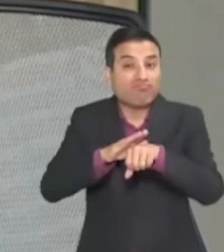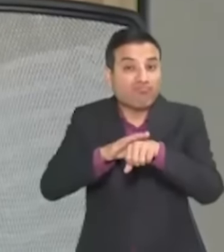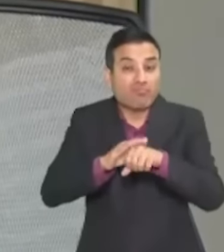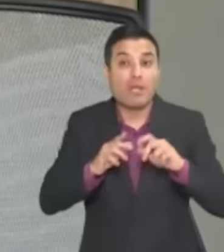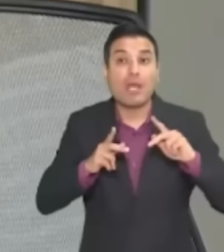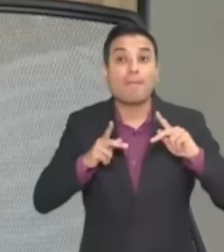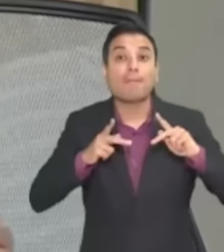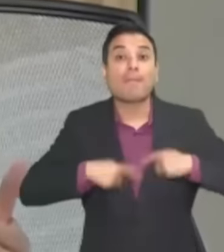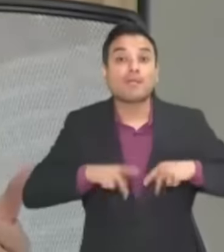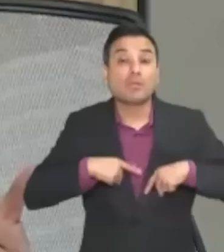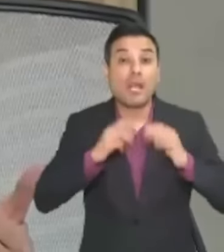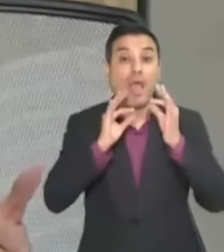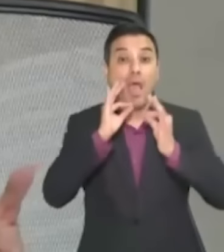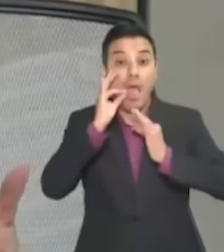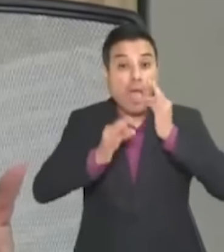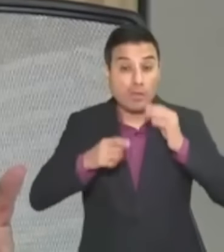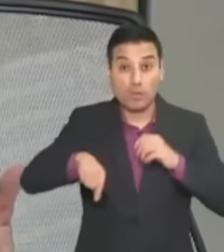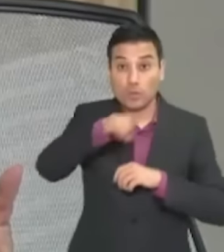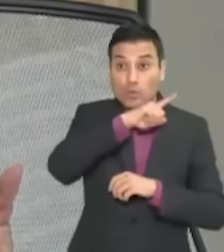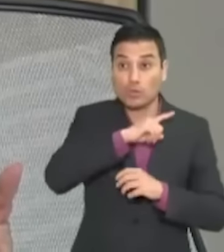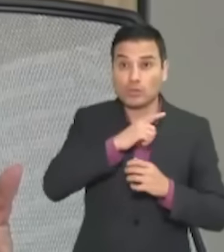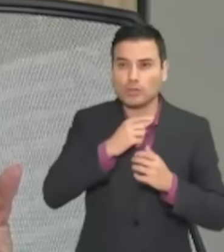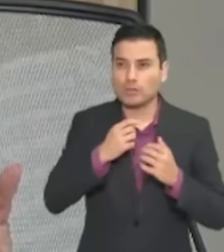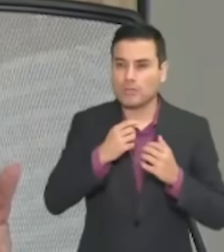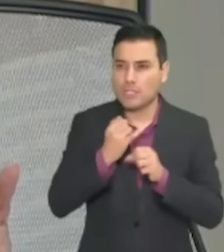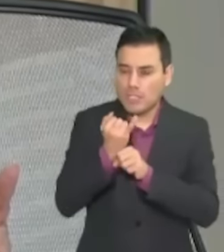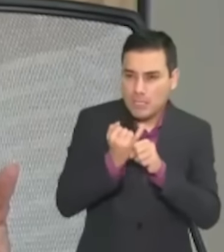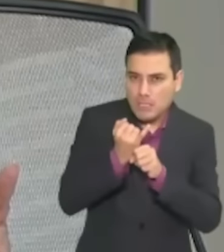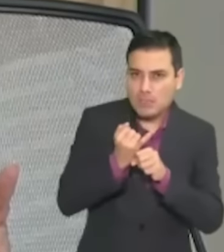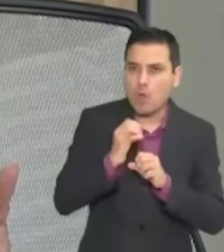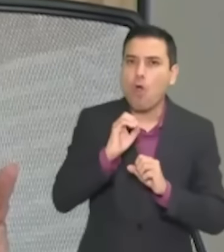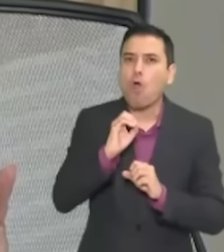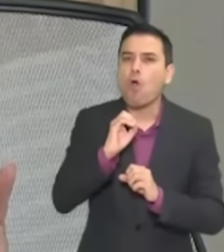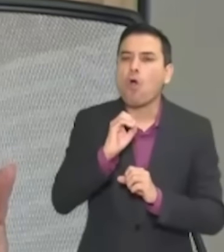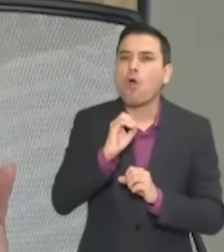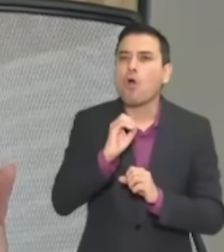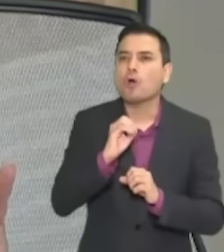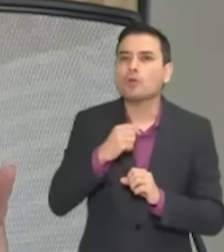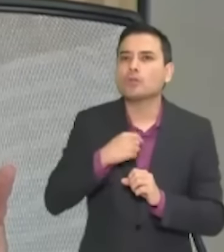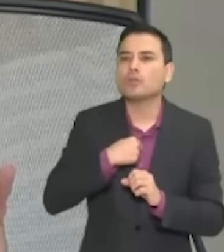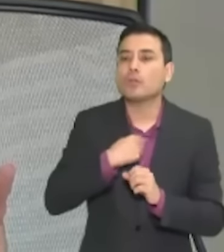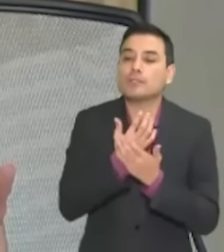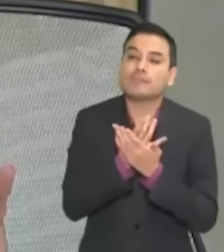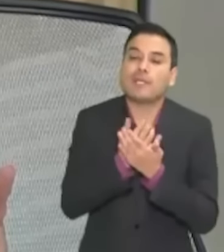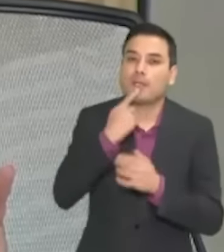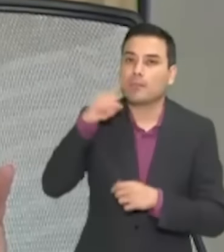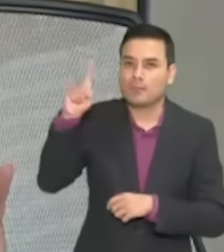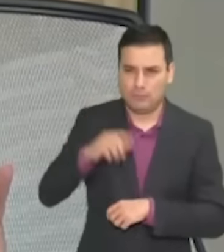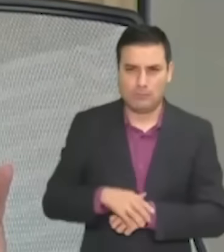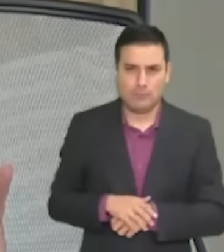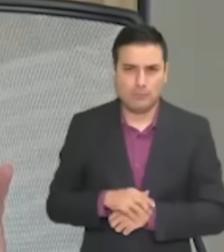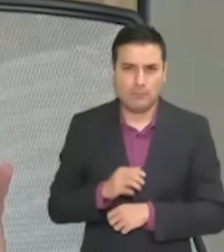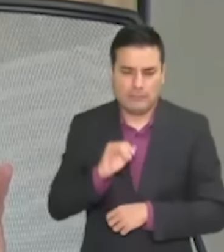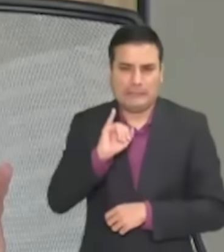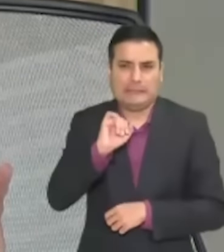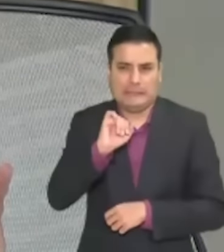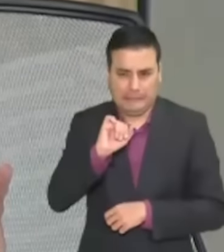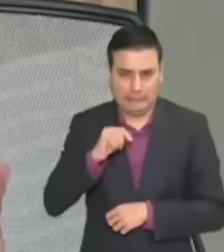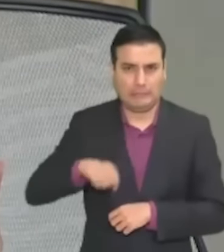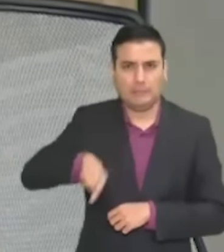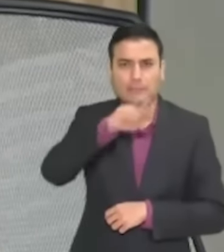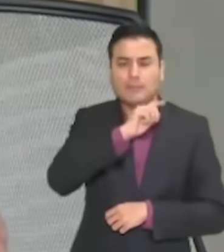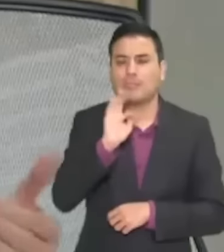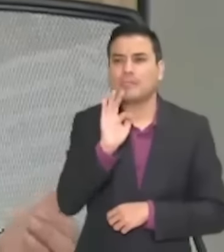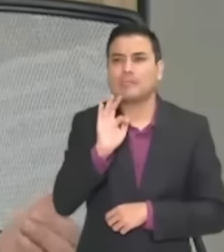de veda electoral. Los antecedentes nos dicen que si es necesario, se actúa de manera oficiosa, como lo vimos también